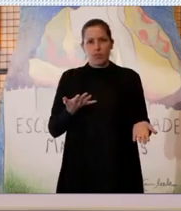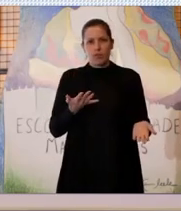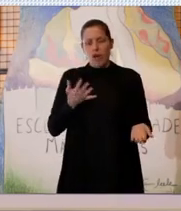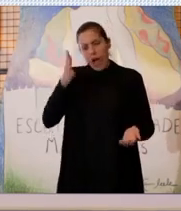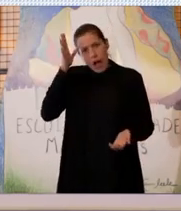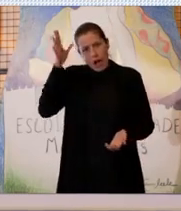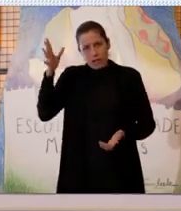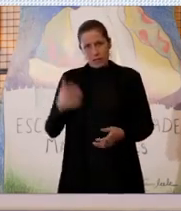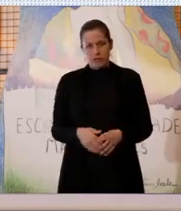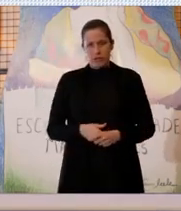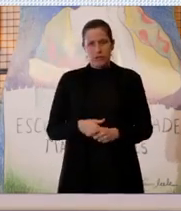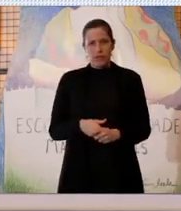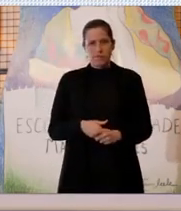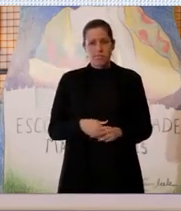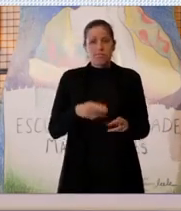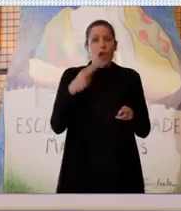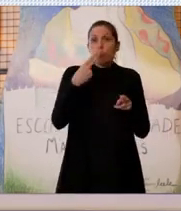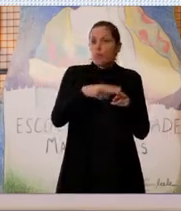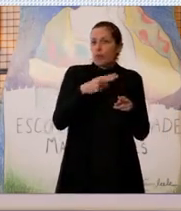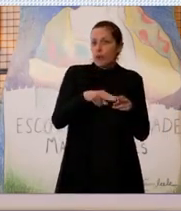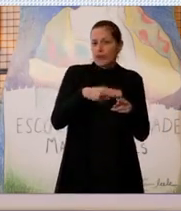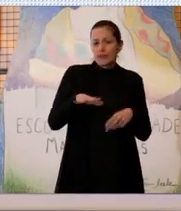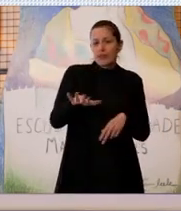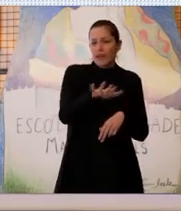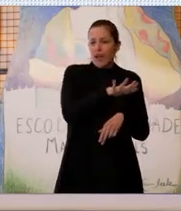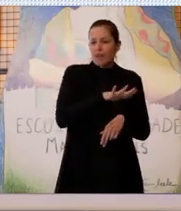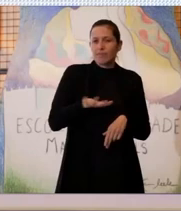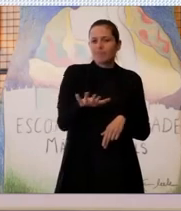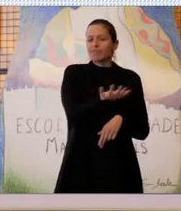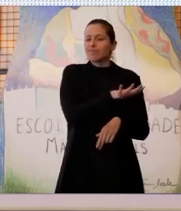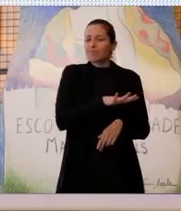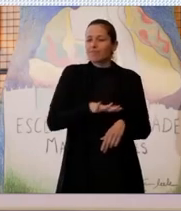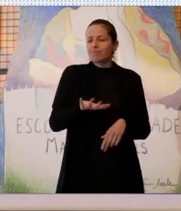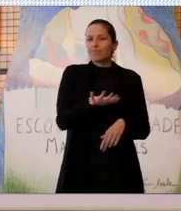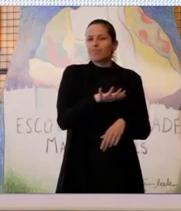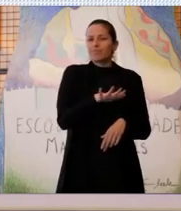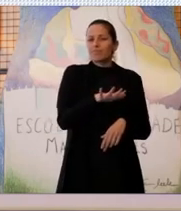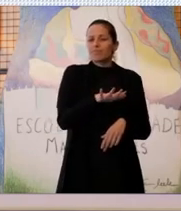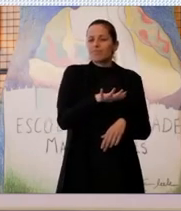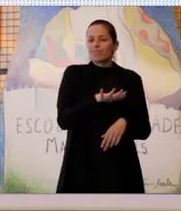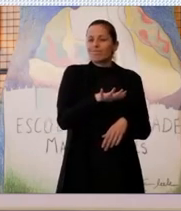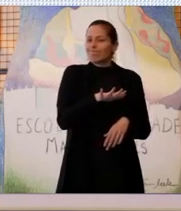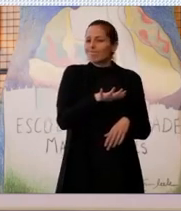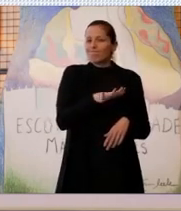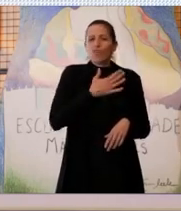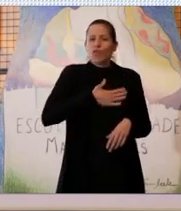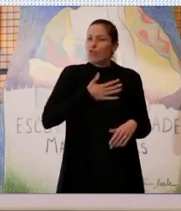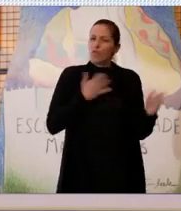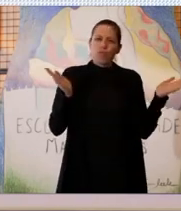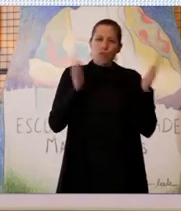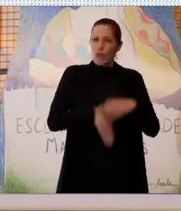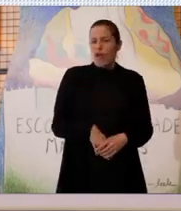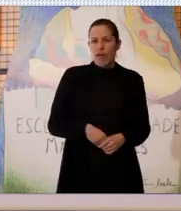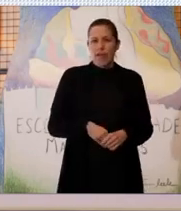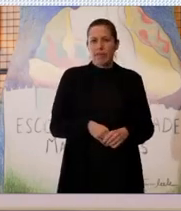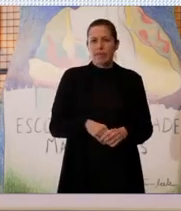la política es es un escenario hostil para las mujeres es violencia lo que sufrimos en la Esfera